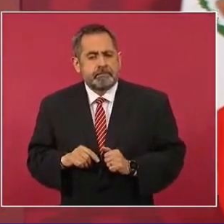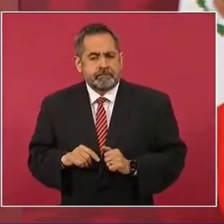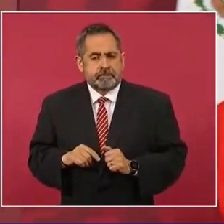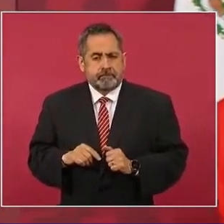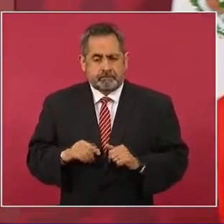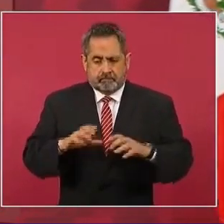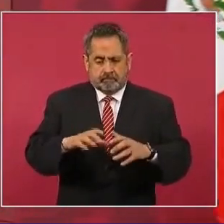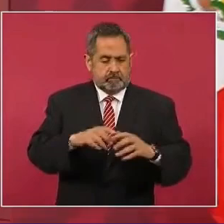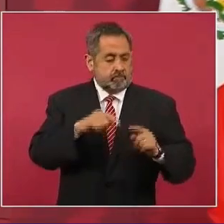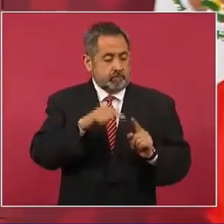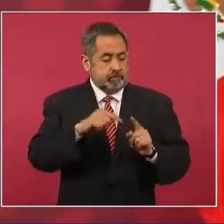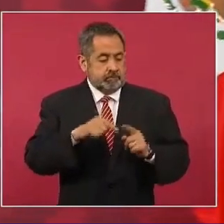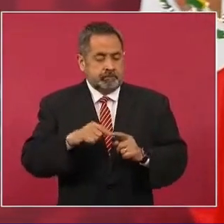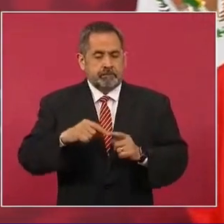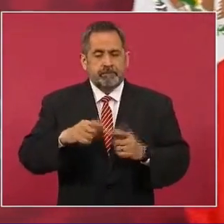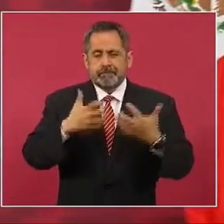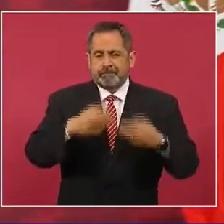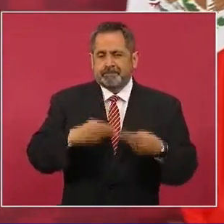Banamex,